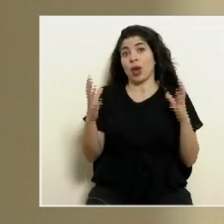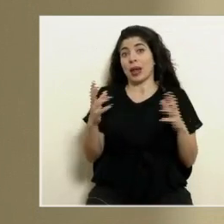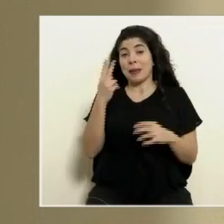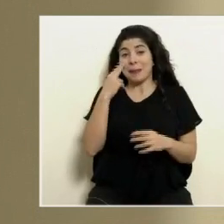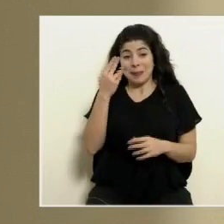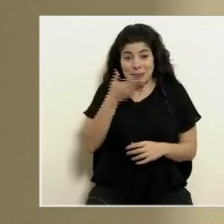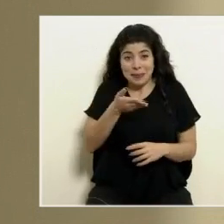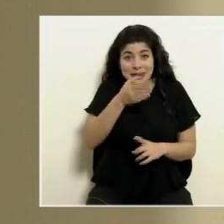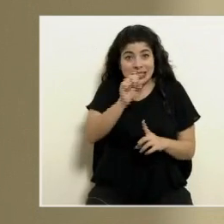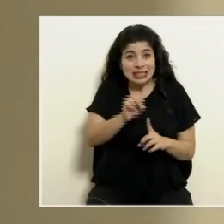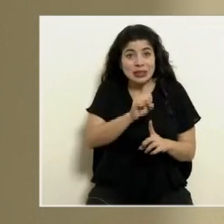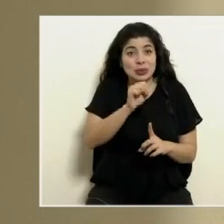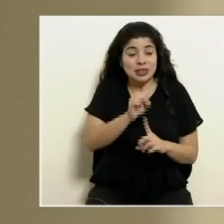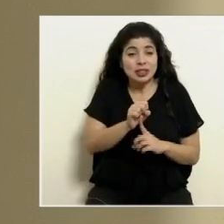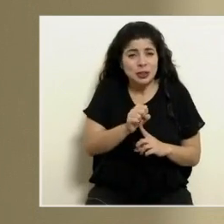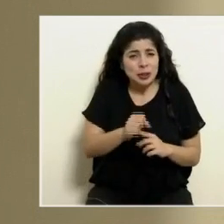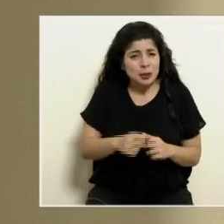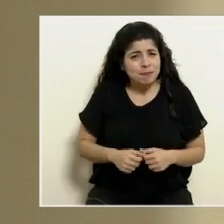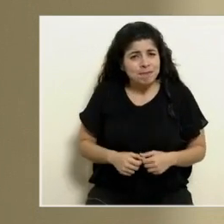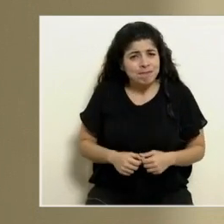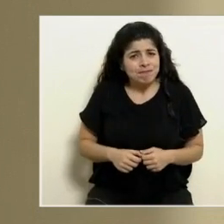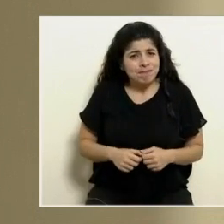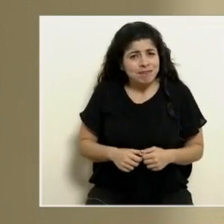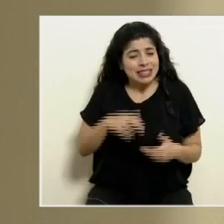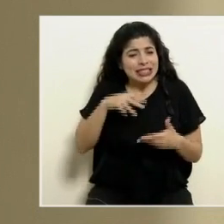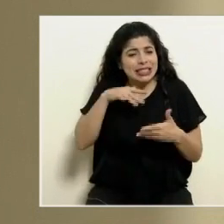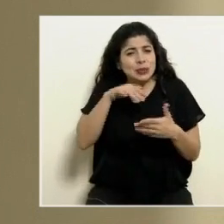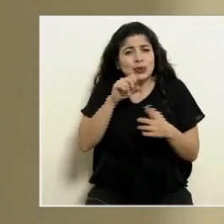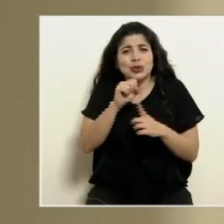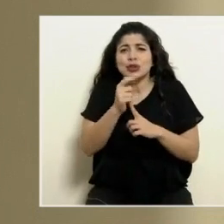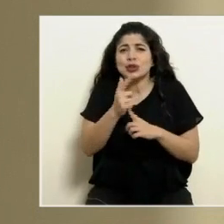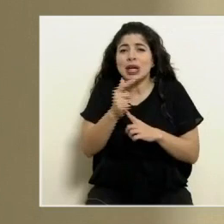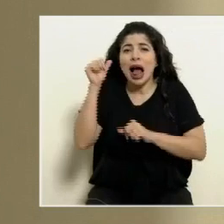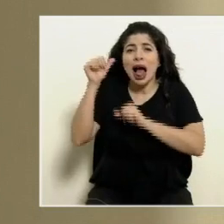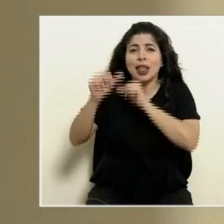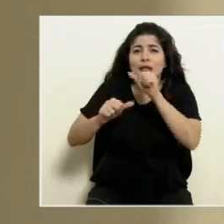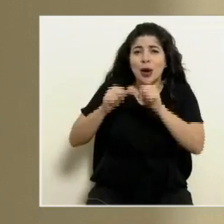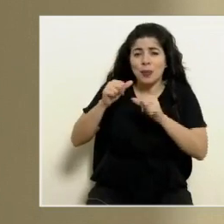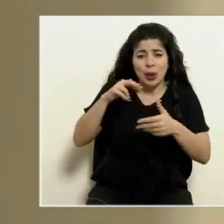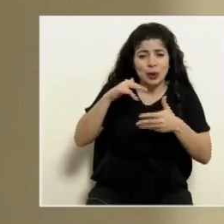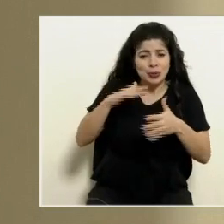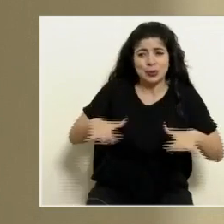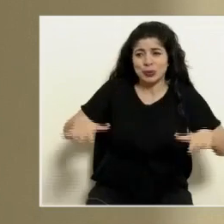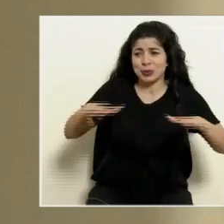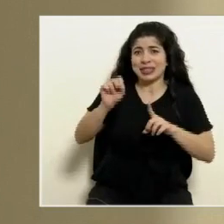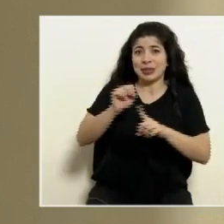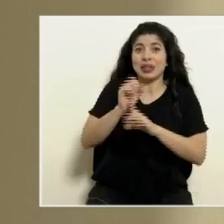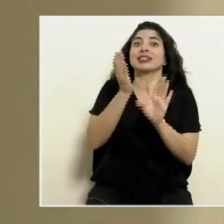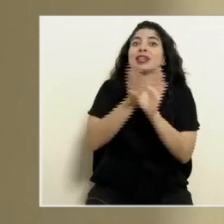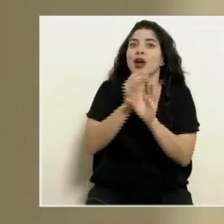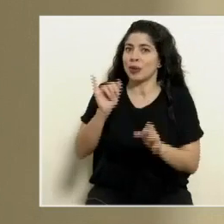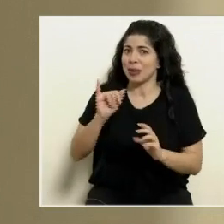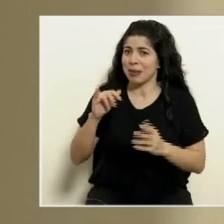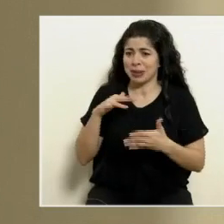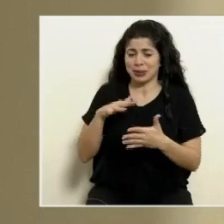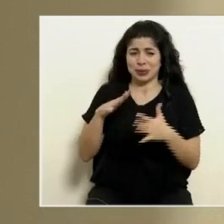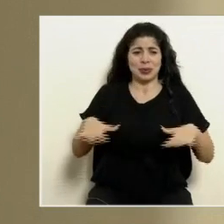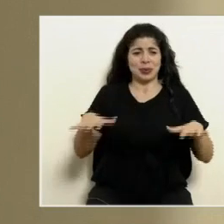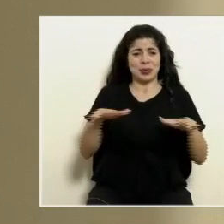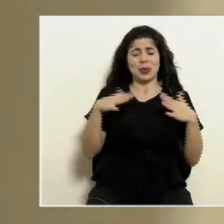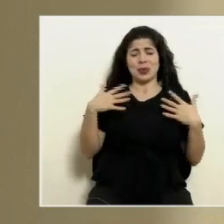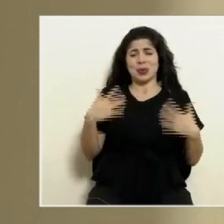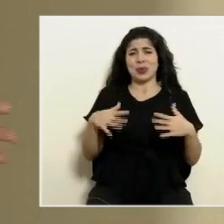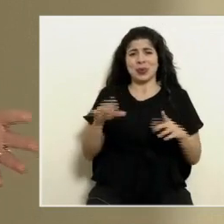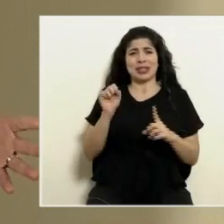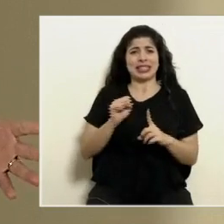merece toda el estudio sociológico, antropológico de lo que está ocurriendo, de psicológico, ¿verdad? De que